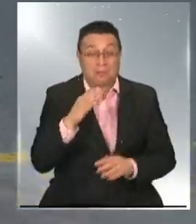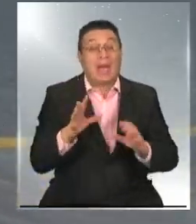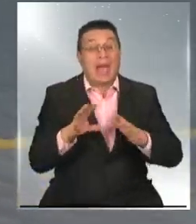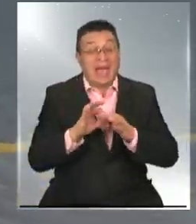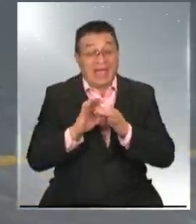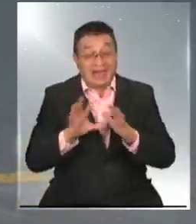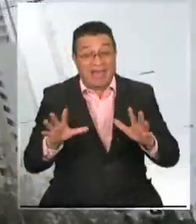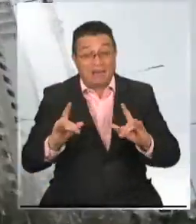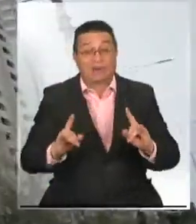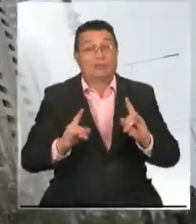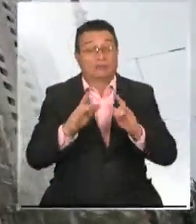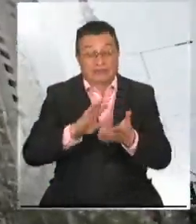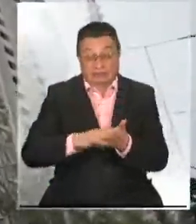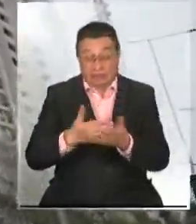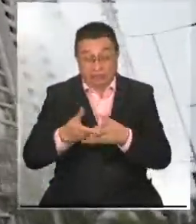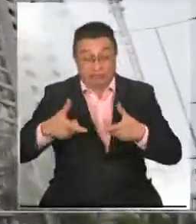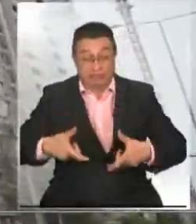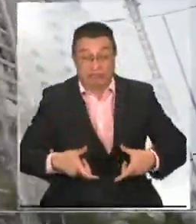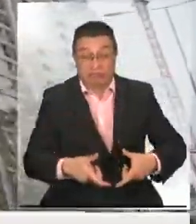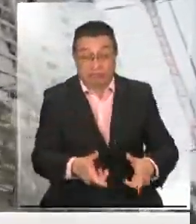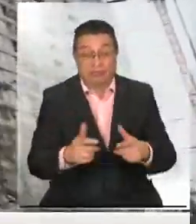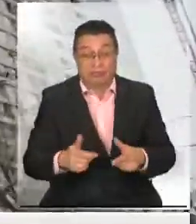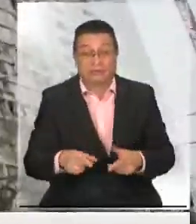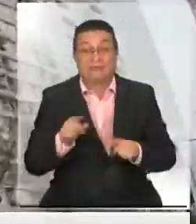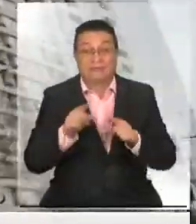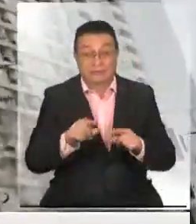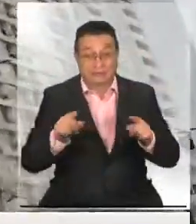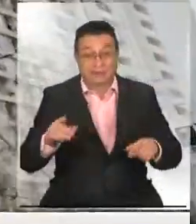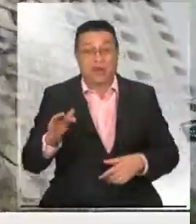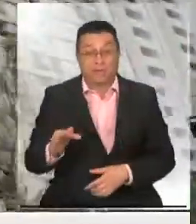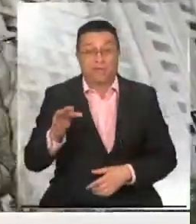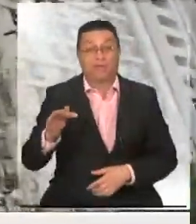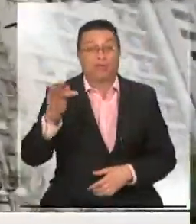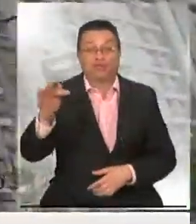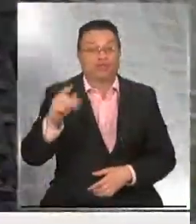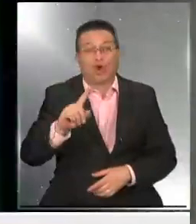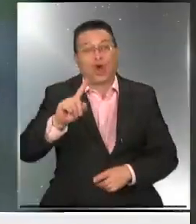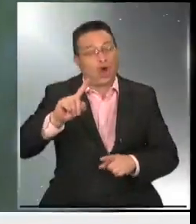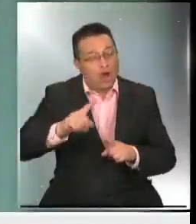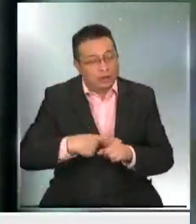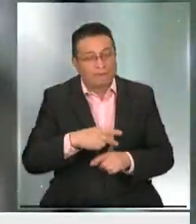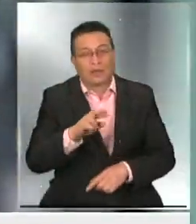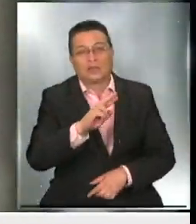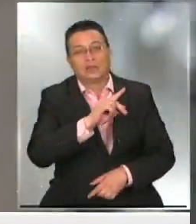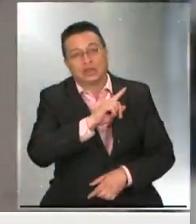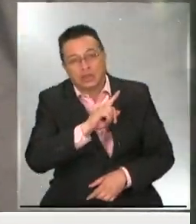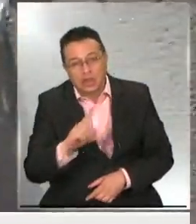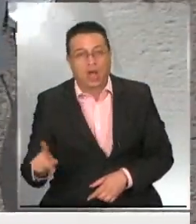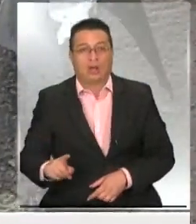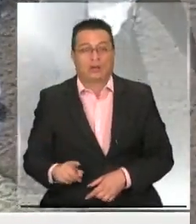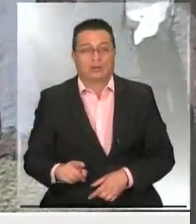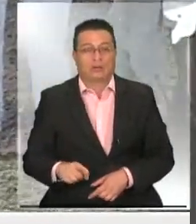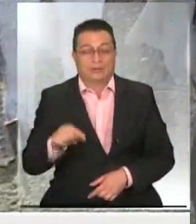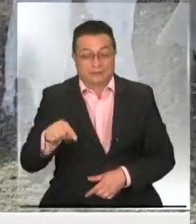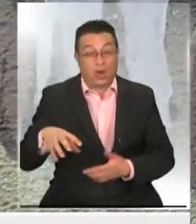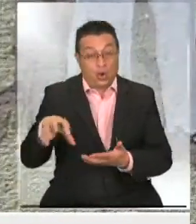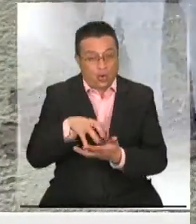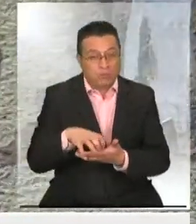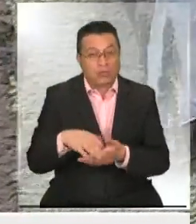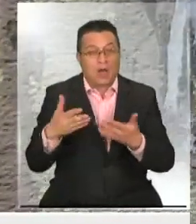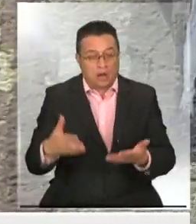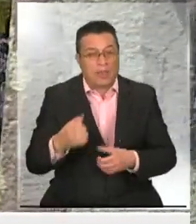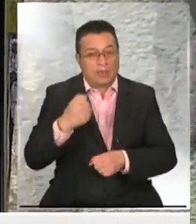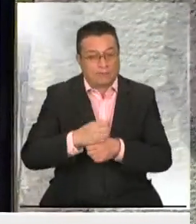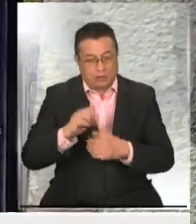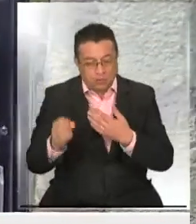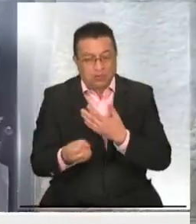genera la infraestructura sanitaria. Todo eso es lo que en el futuro quieren que no vuelva a ocurrir. Para ello, hoy la comuna trabaja en un nuevo